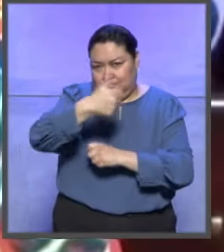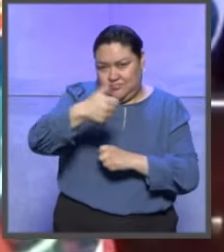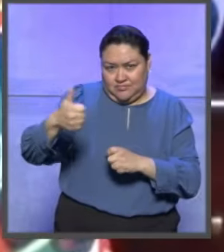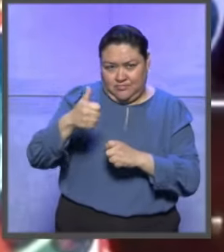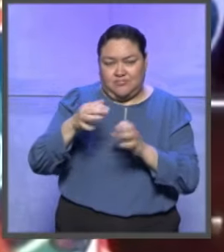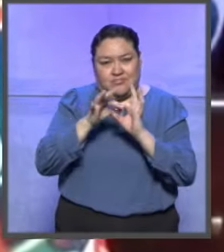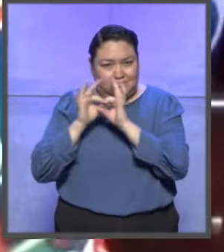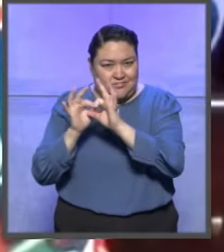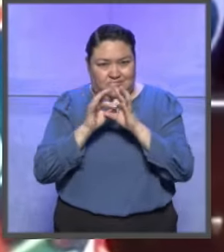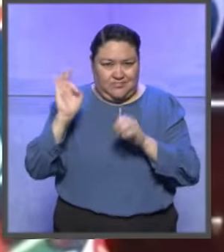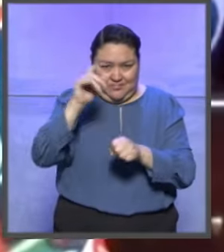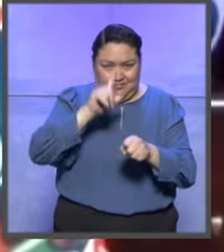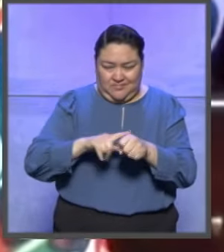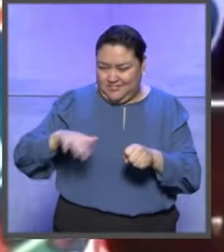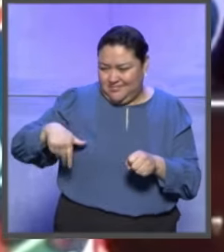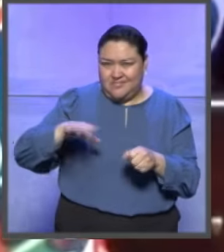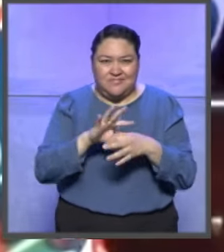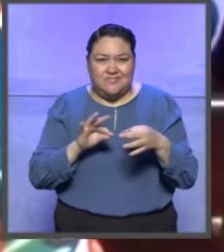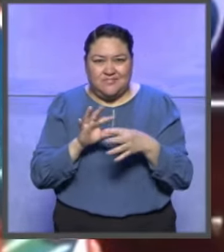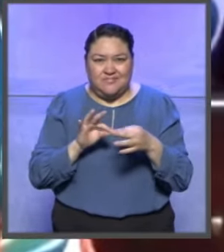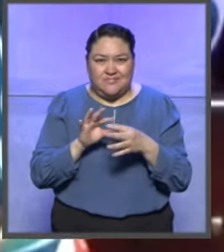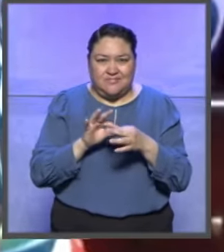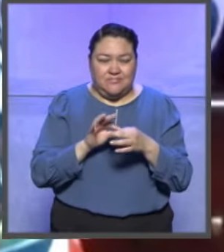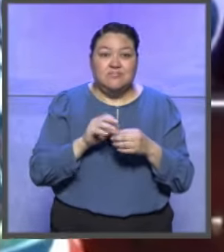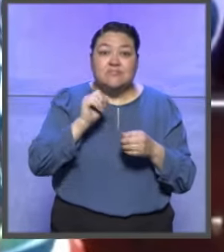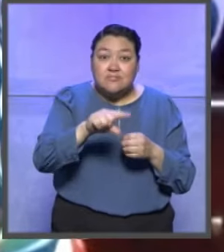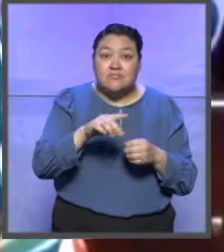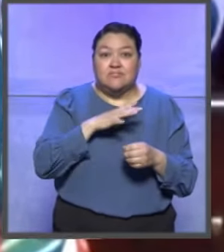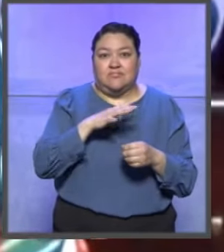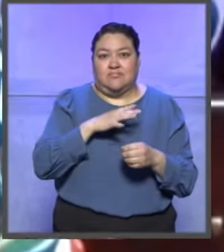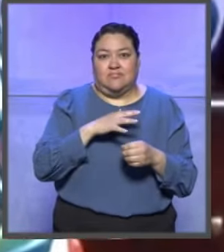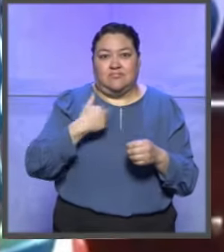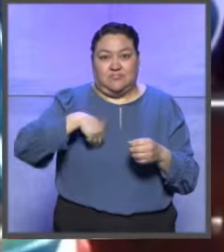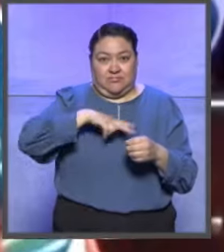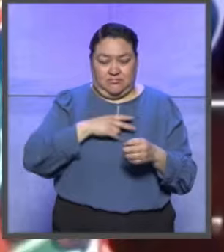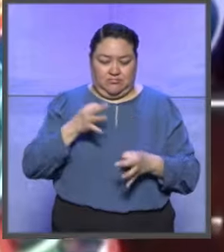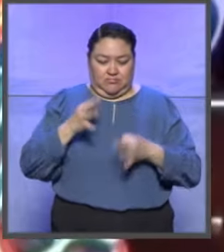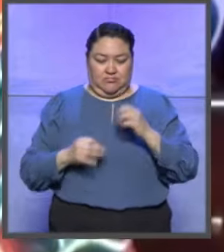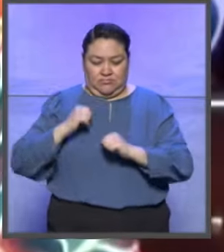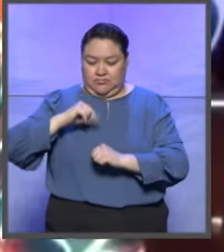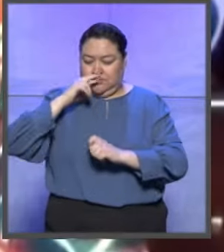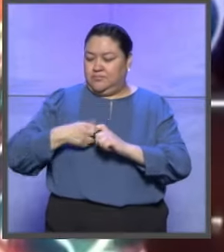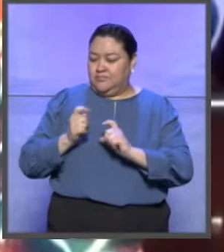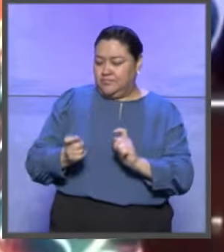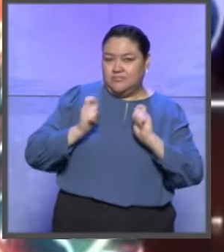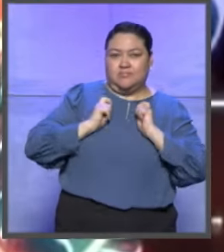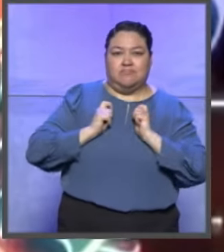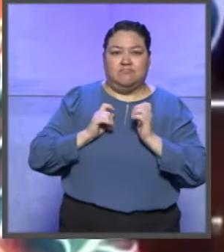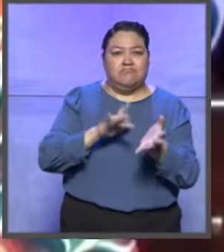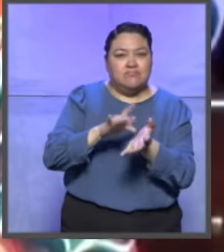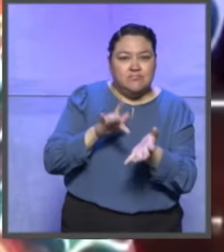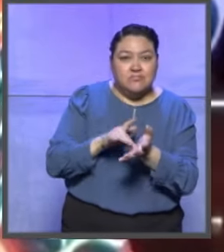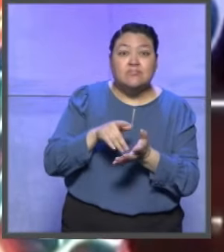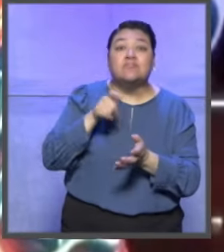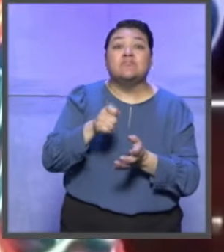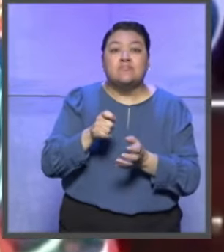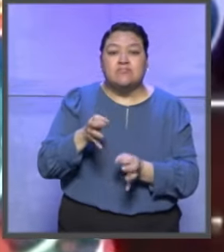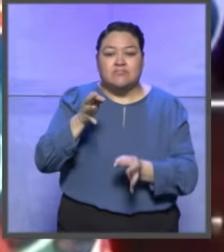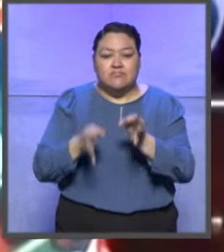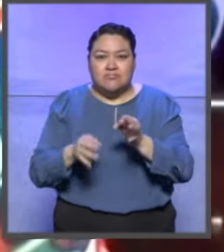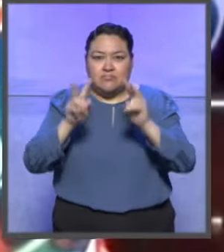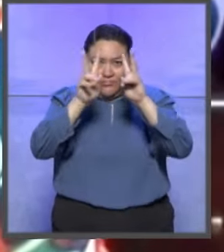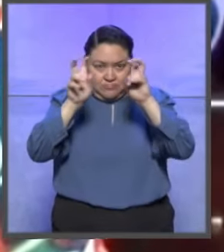ya platicábamos hace un momento, lo que representamos en el federalismo judicial, y por supuesto ir